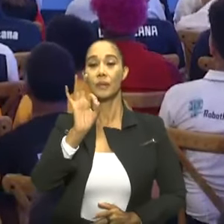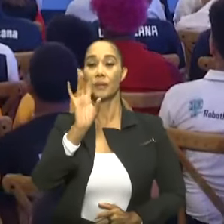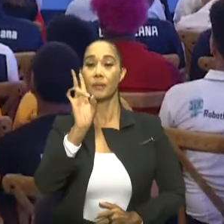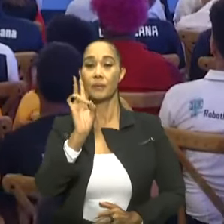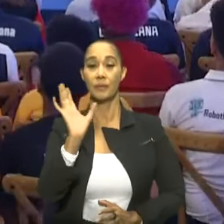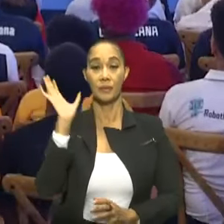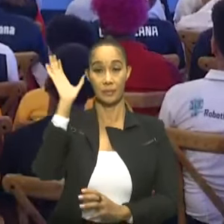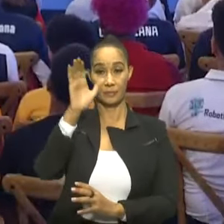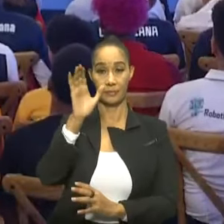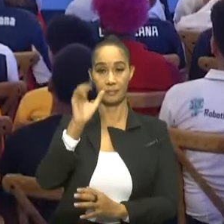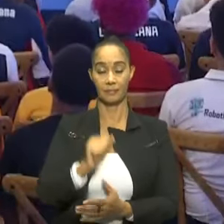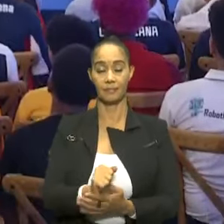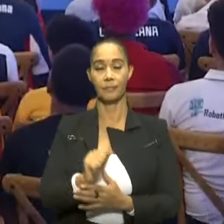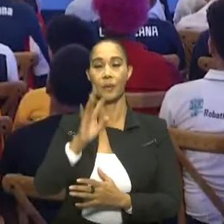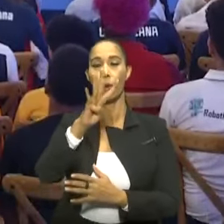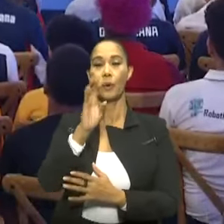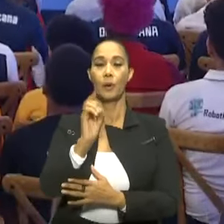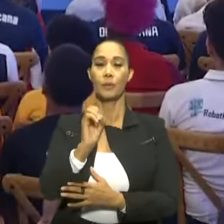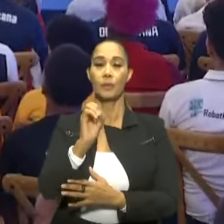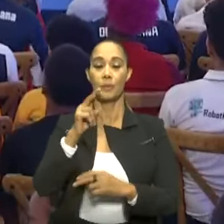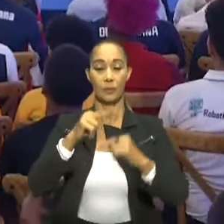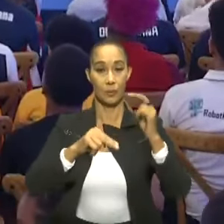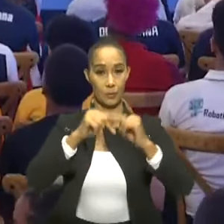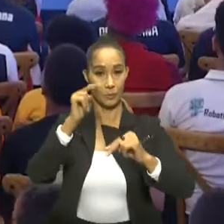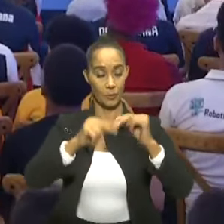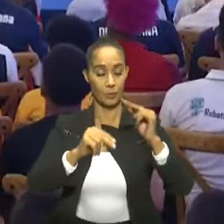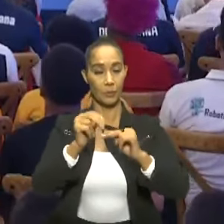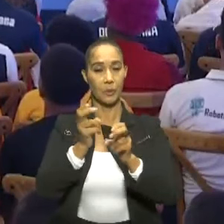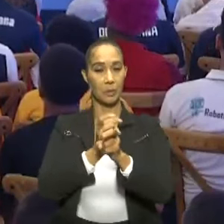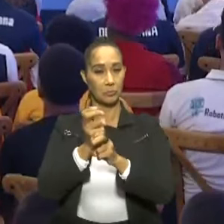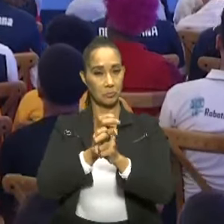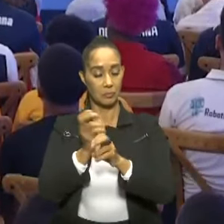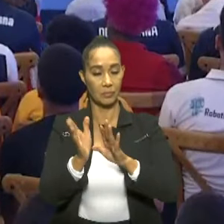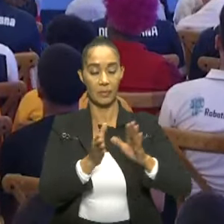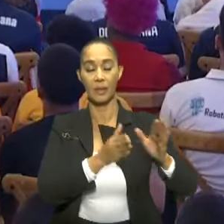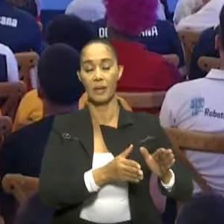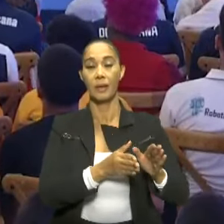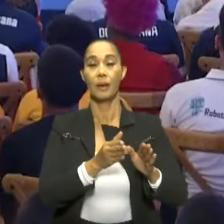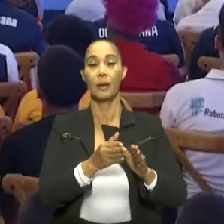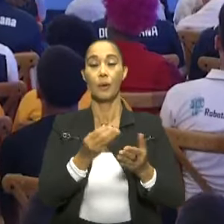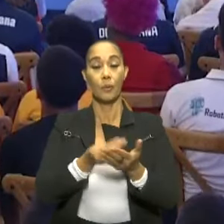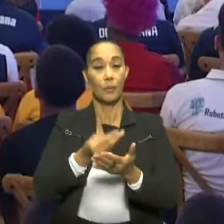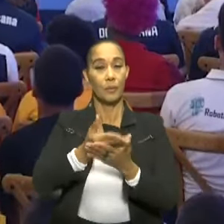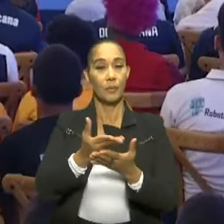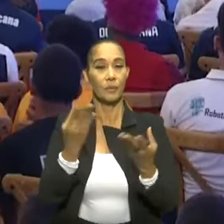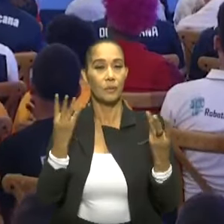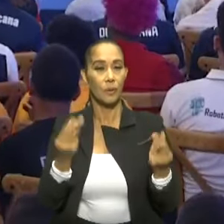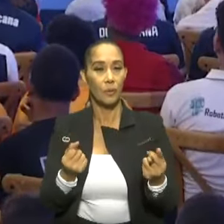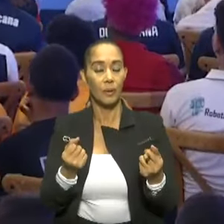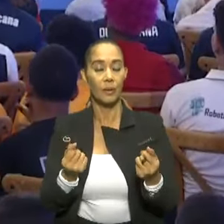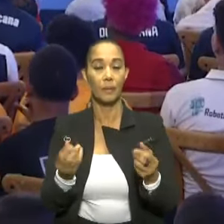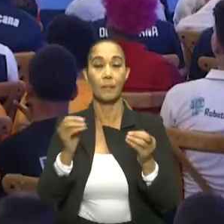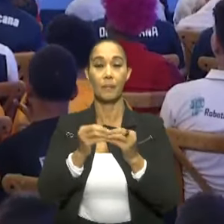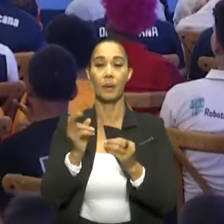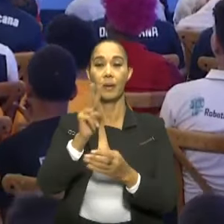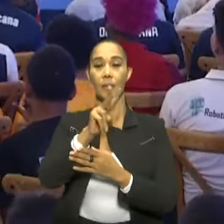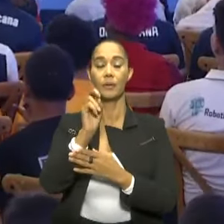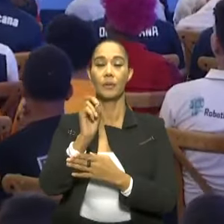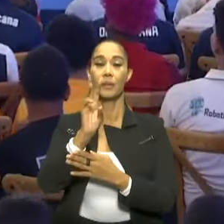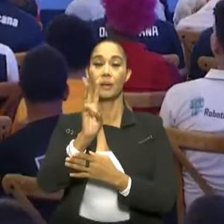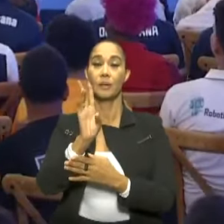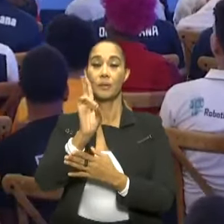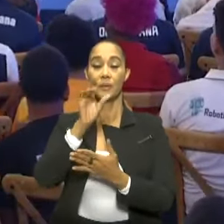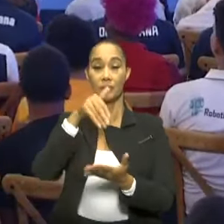897 canchas, 400 construidas o reconstruidas por inversiones de más de